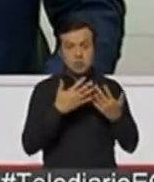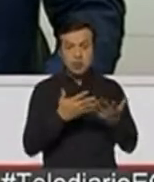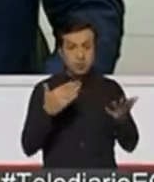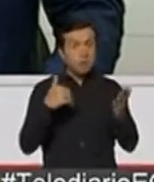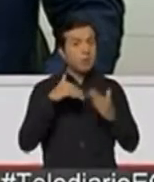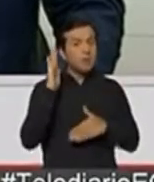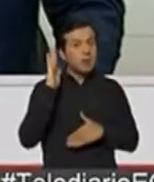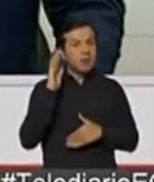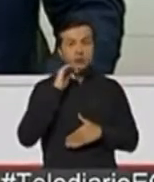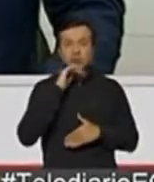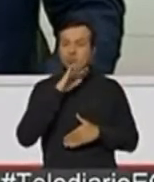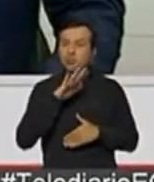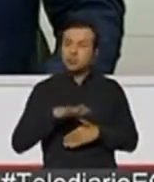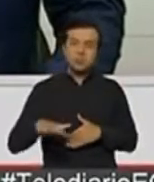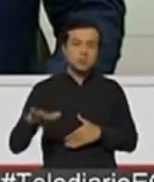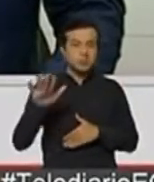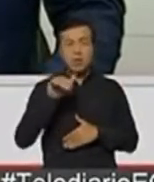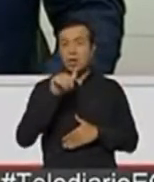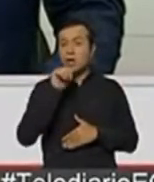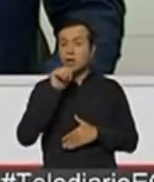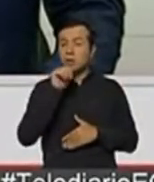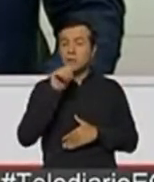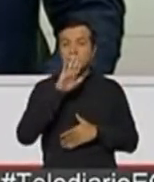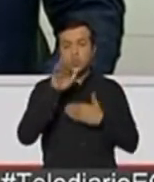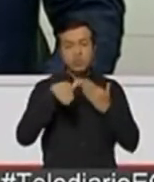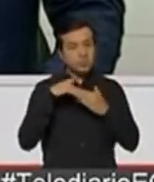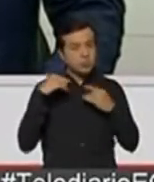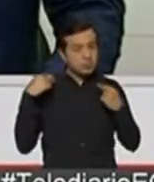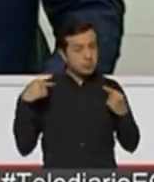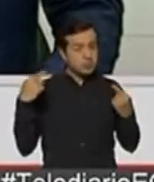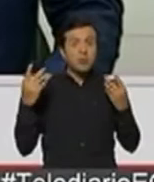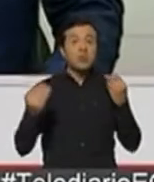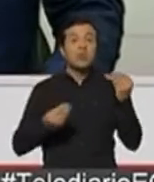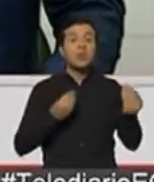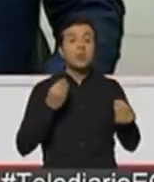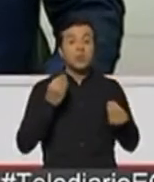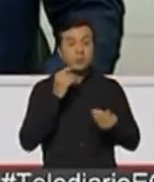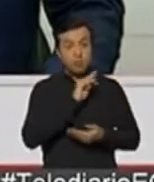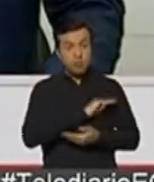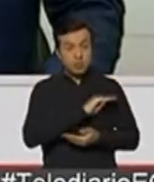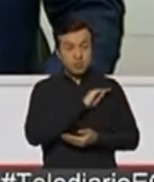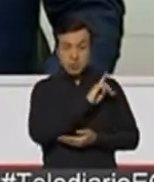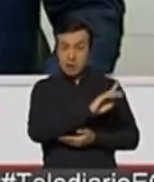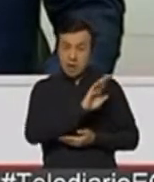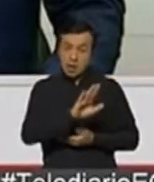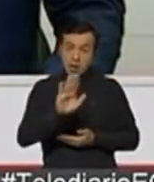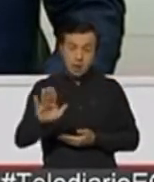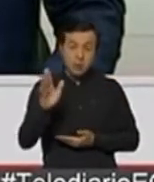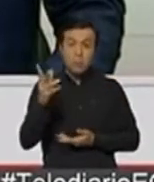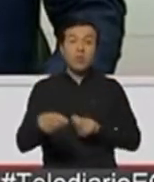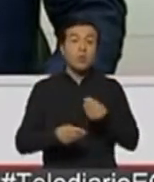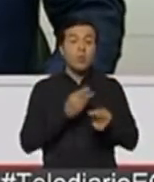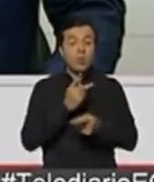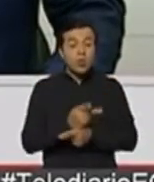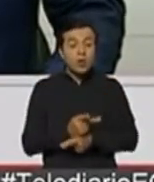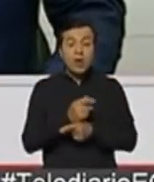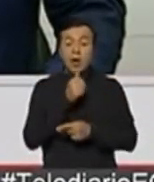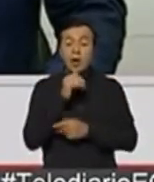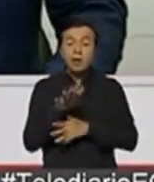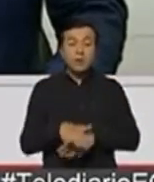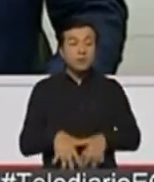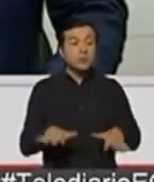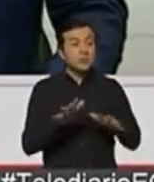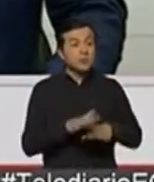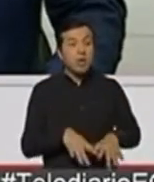mayor contaminación de nuestro agua todos los días, la forma en como en cada uno de los municipios del Ecuador se está o no se está manejando